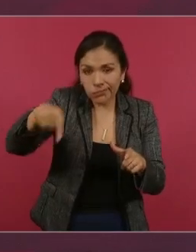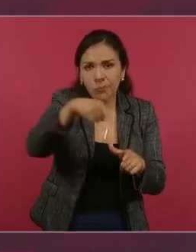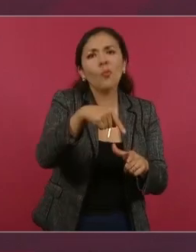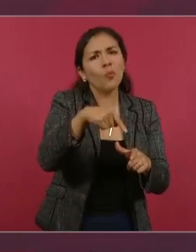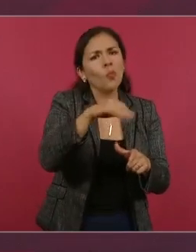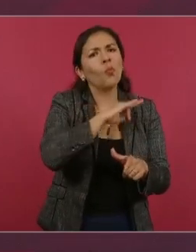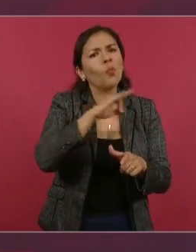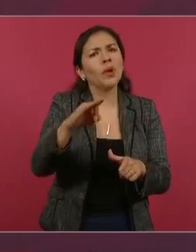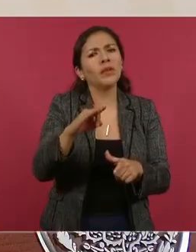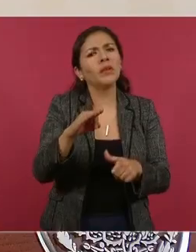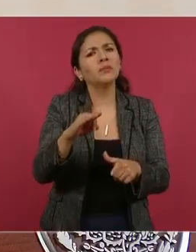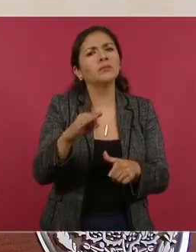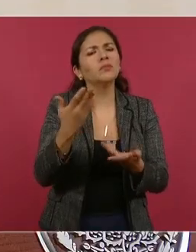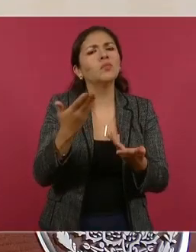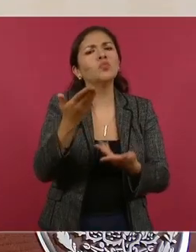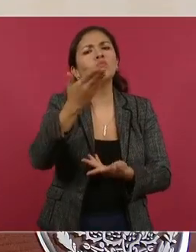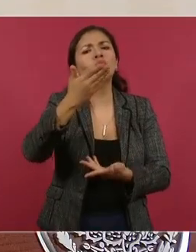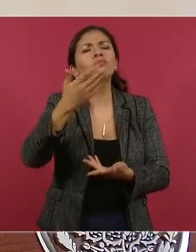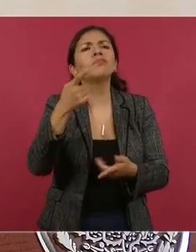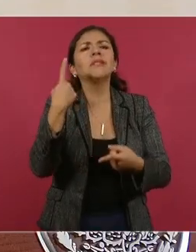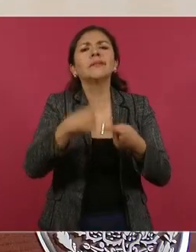buscar la cooperación